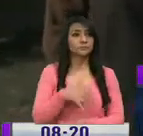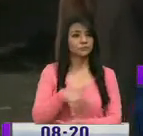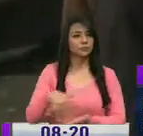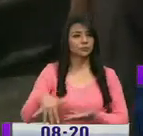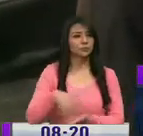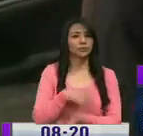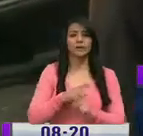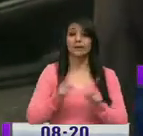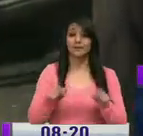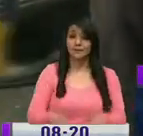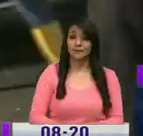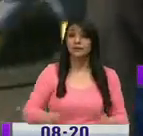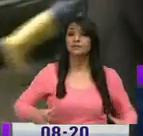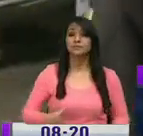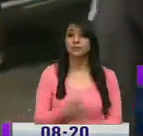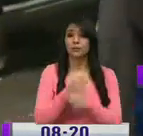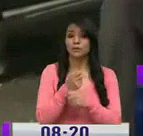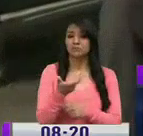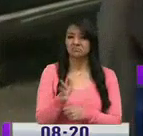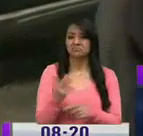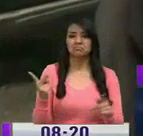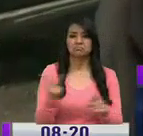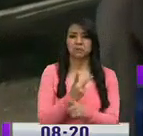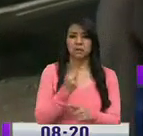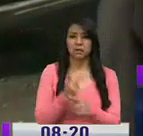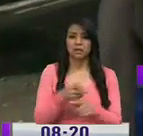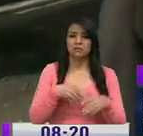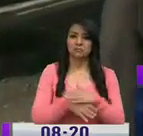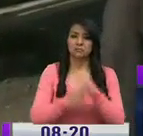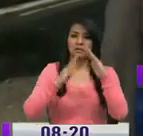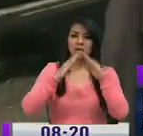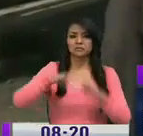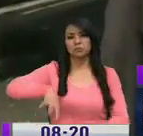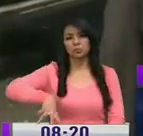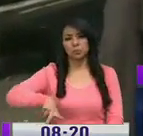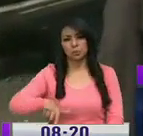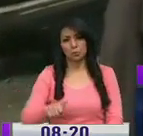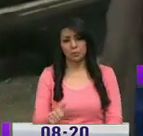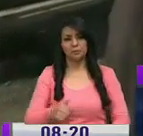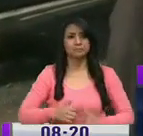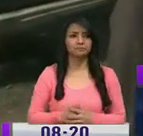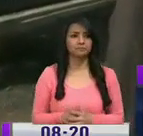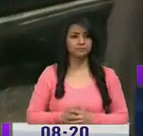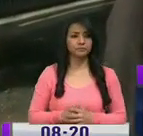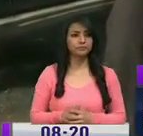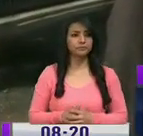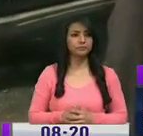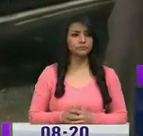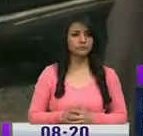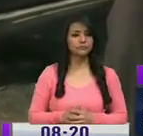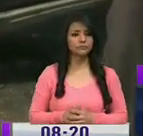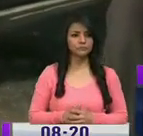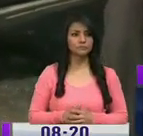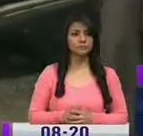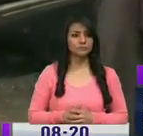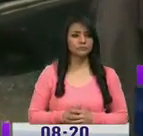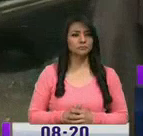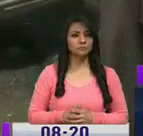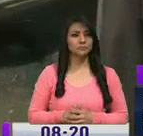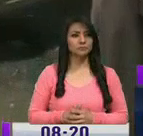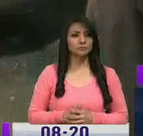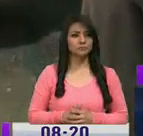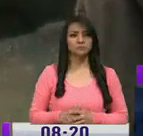mucha inseguridad, como muchos robos de casa, por lo que estamos al contorno de, como ustedes pueden ver,